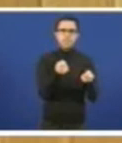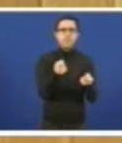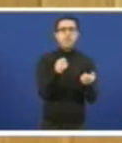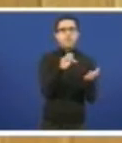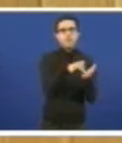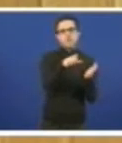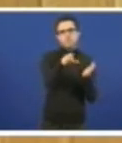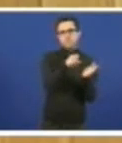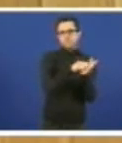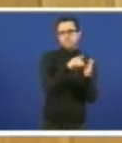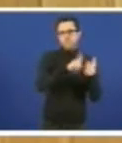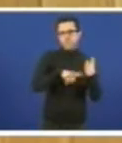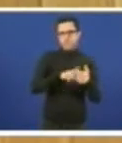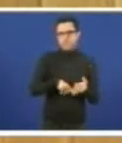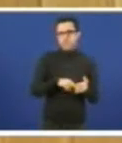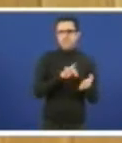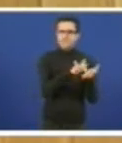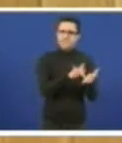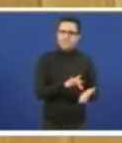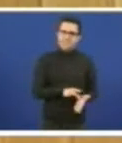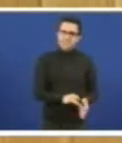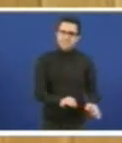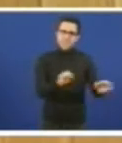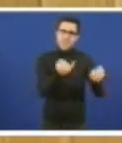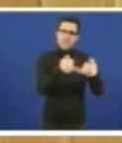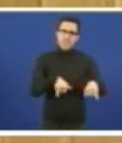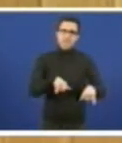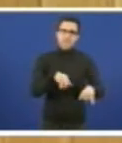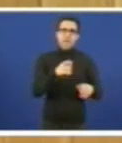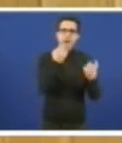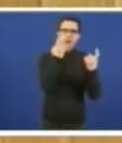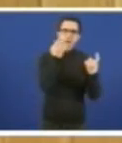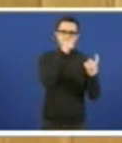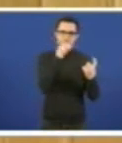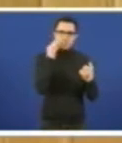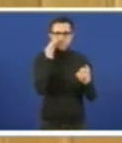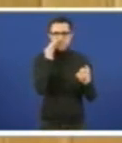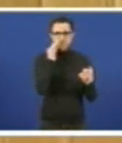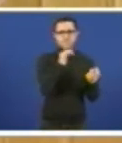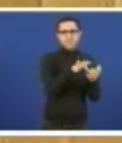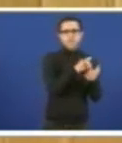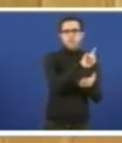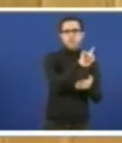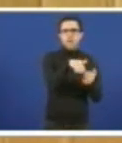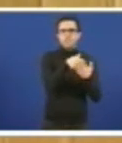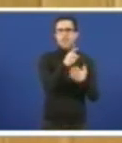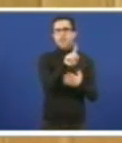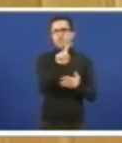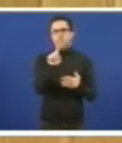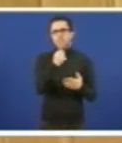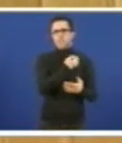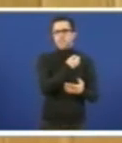saber que datas conmemoran os nosos alumnos e alumnas. Do 1 a 11 de decembro conmemorouse este ano